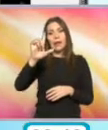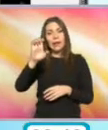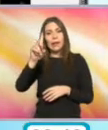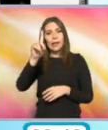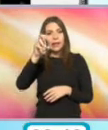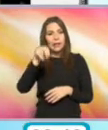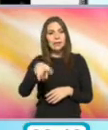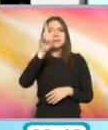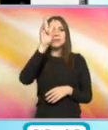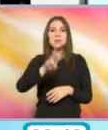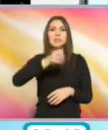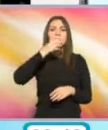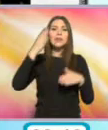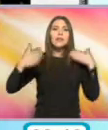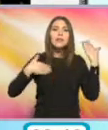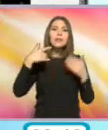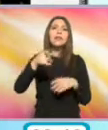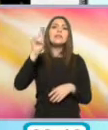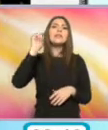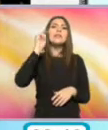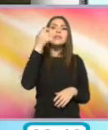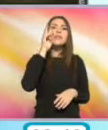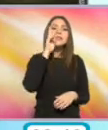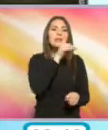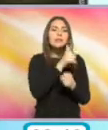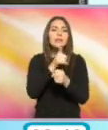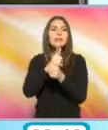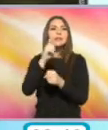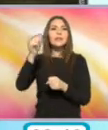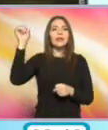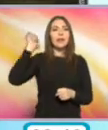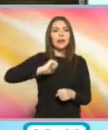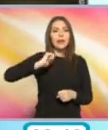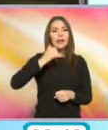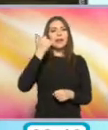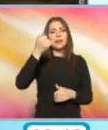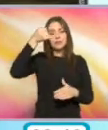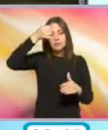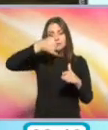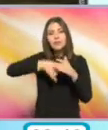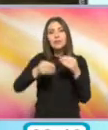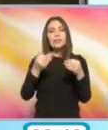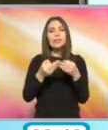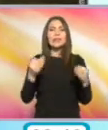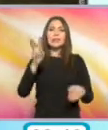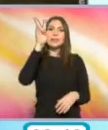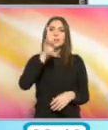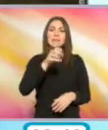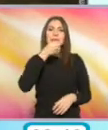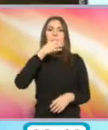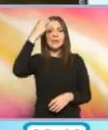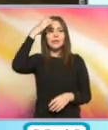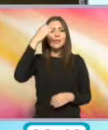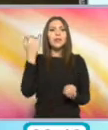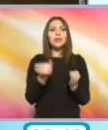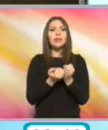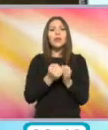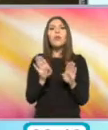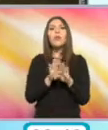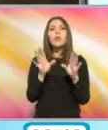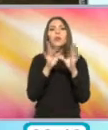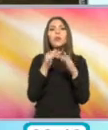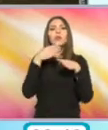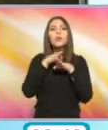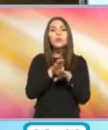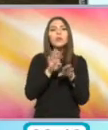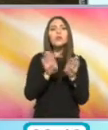ver tanto lo que sucedía antes. Zapatear sobre Oye, pero qué bajo la experiencia. Qué tierra. experiencia, ¿verdad? Sí, sí, sí. Sí, vivir como vivían los